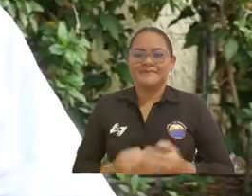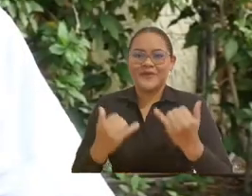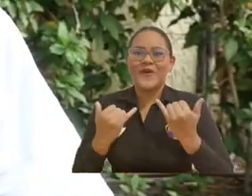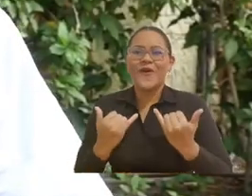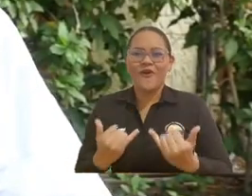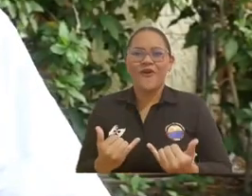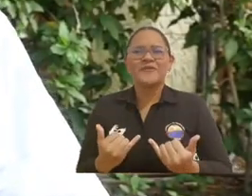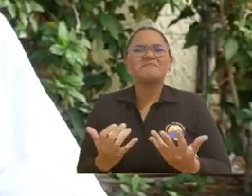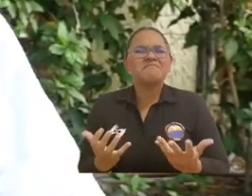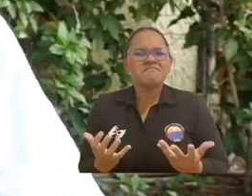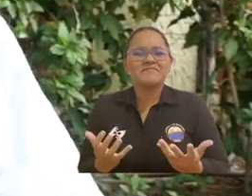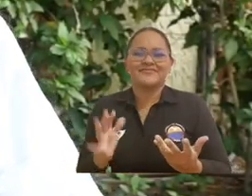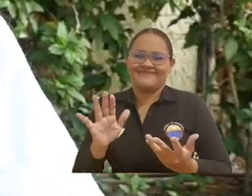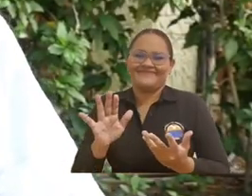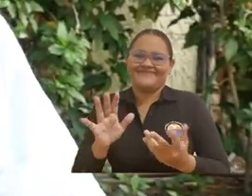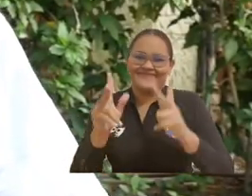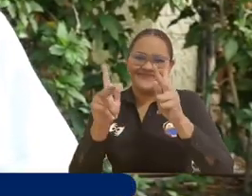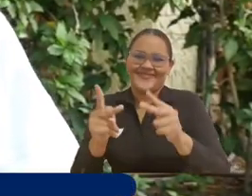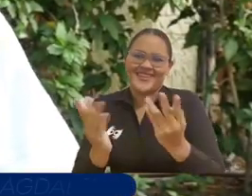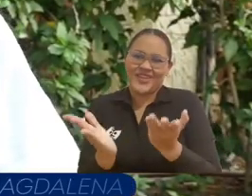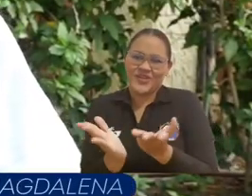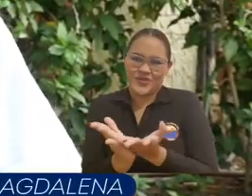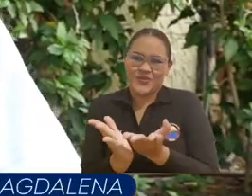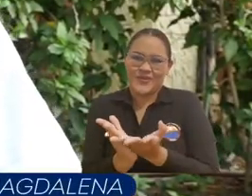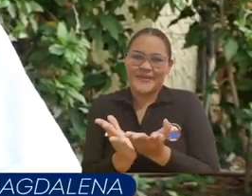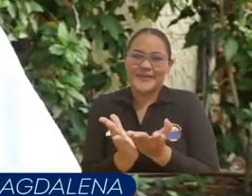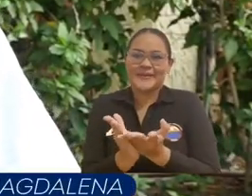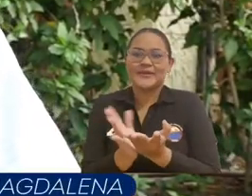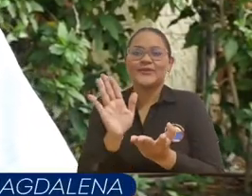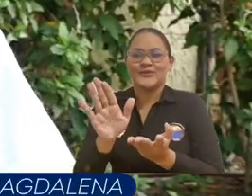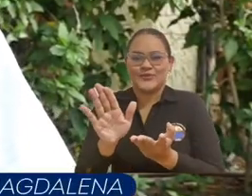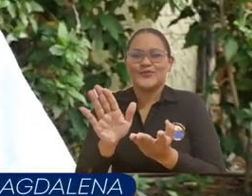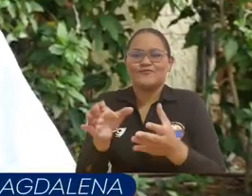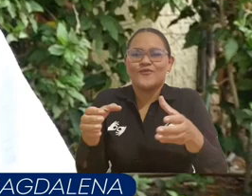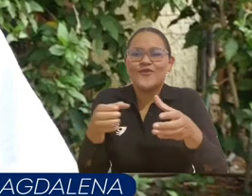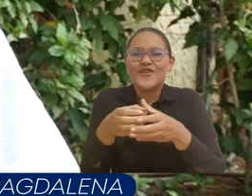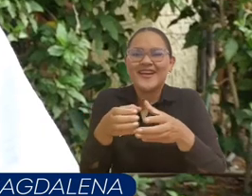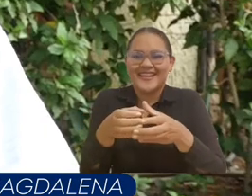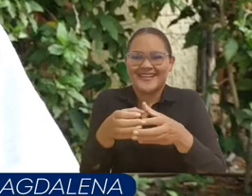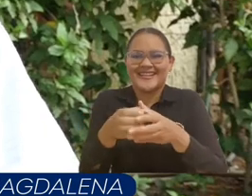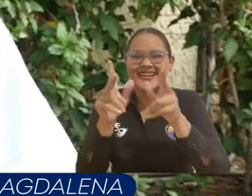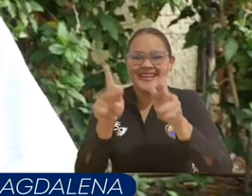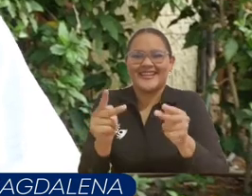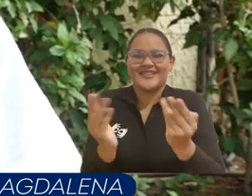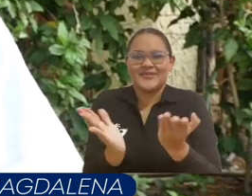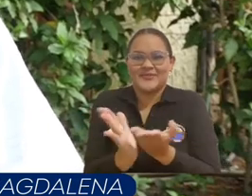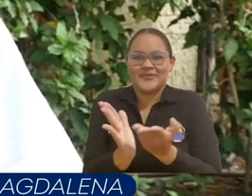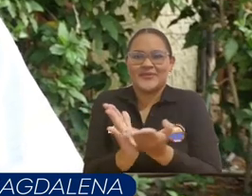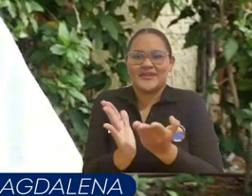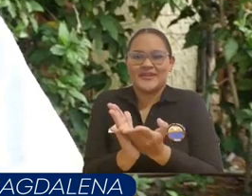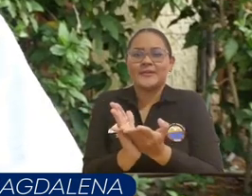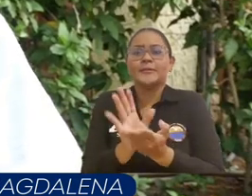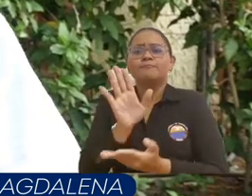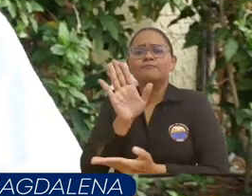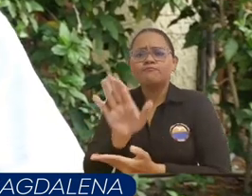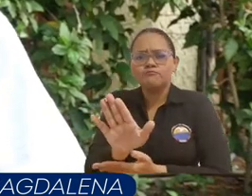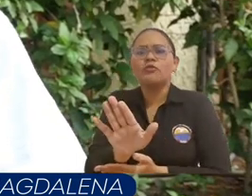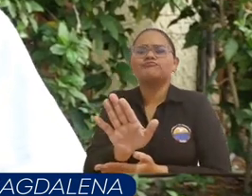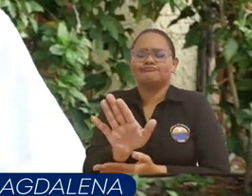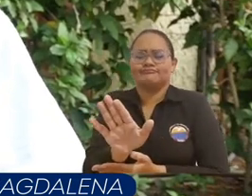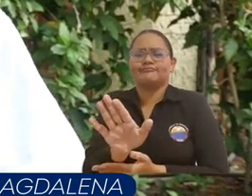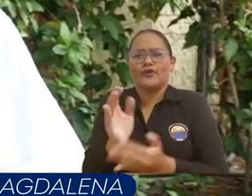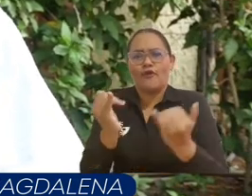estamos realizando junto con los estudiantes que hacen parte de la organización estudiantil de la CEU, un acto